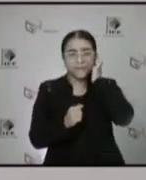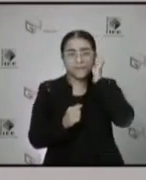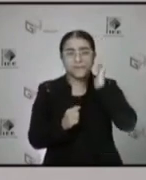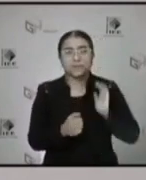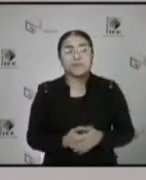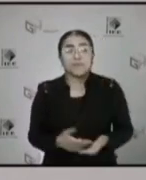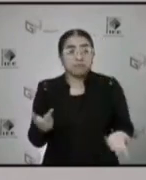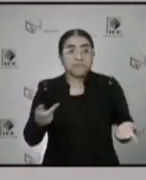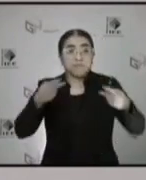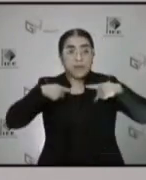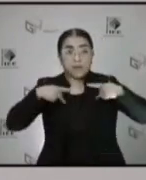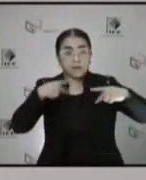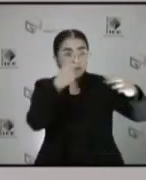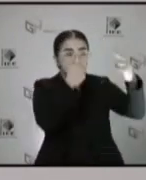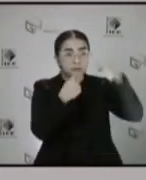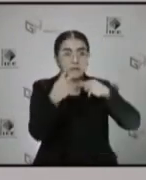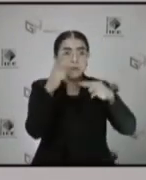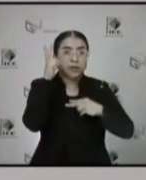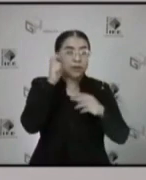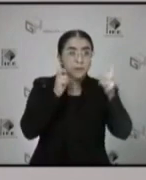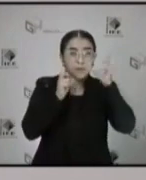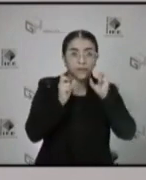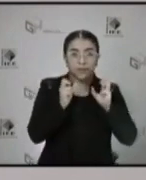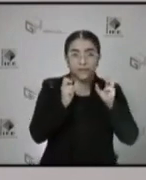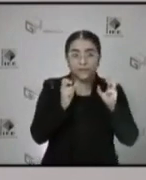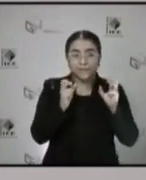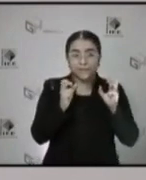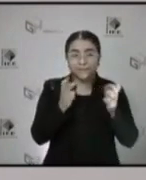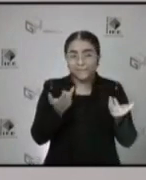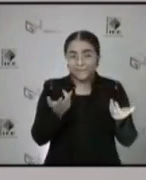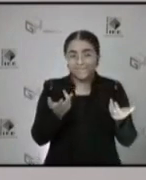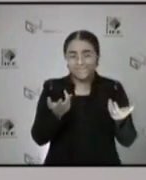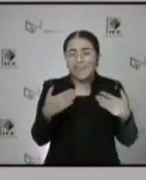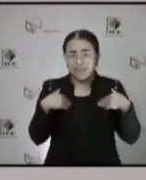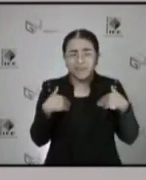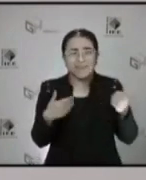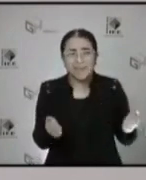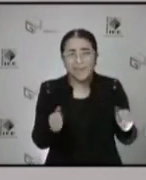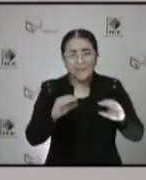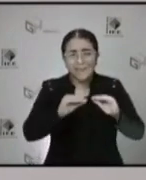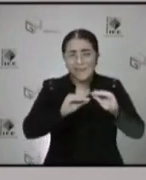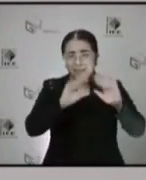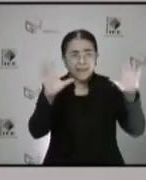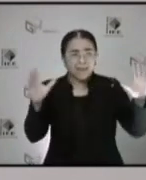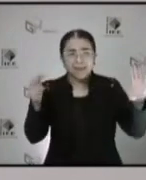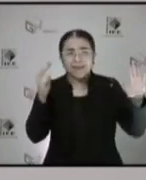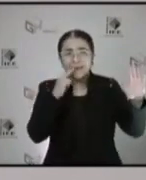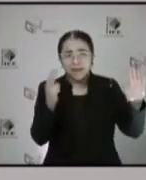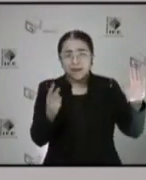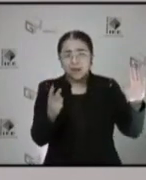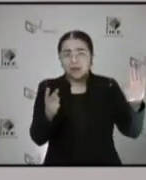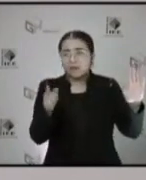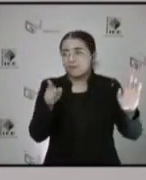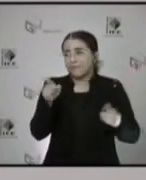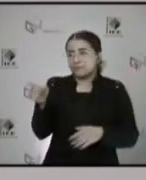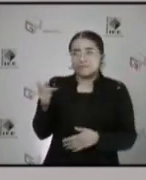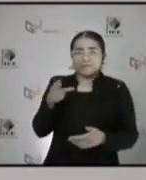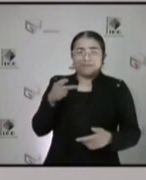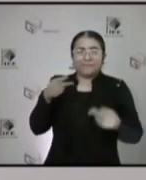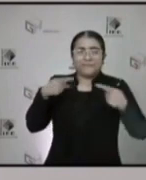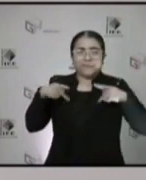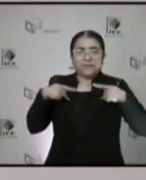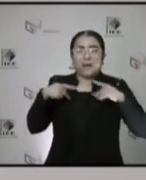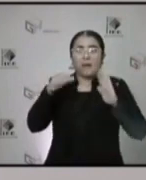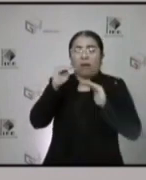Las personas que nos están viendo, que nos están escuchando, sin duda entienden cuál es la frustración de quienes tan abajo